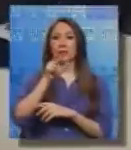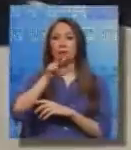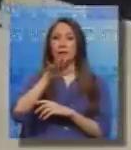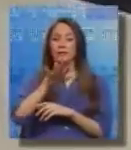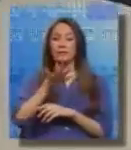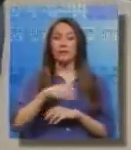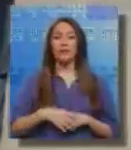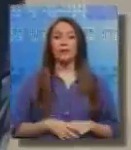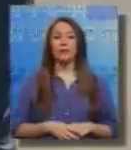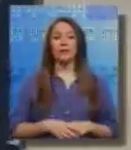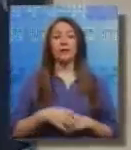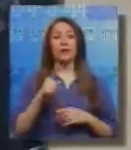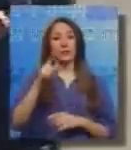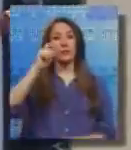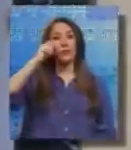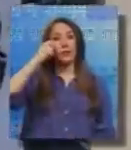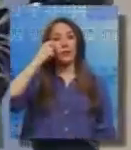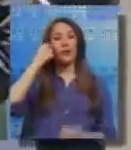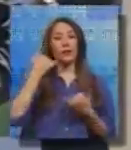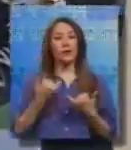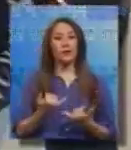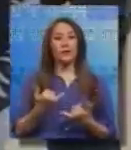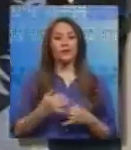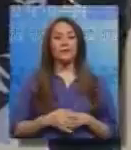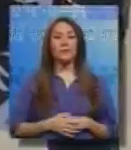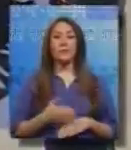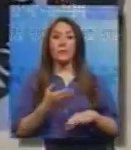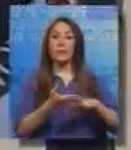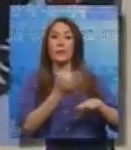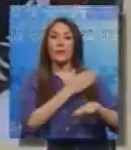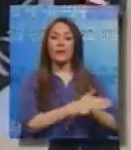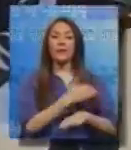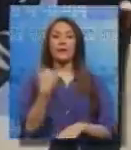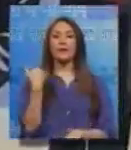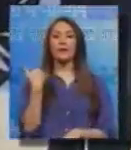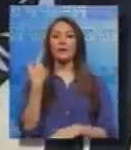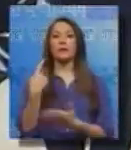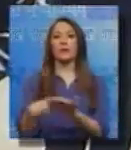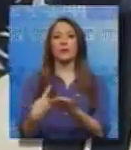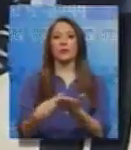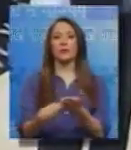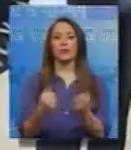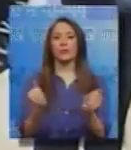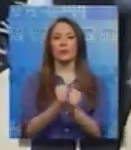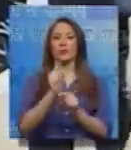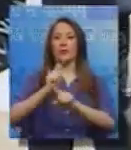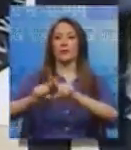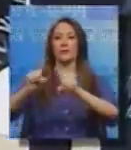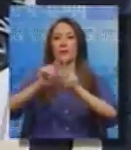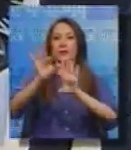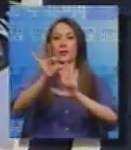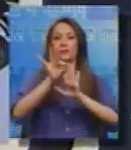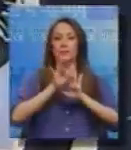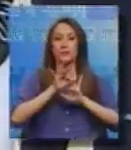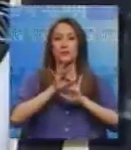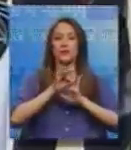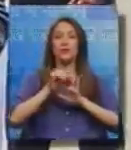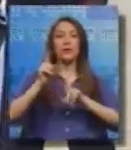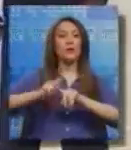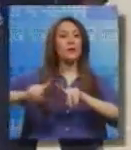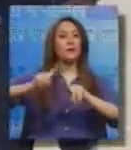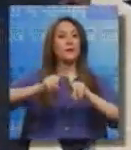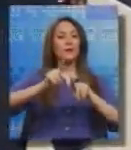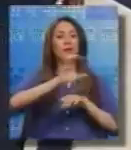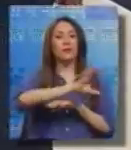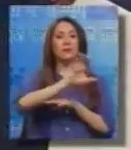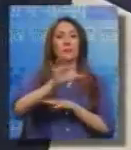Doce del mediodía con 35 minutos, amigos televidentes. Cabe recordar también que ya meses atrás se desarrolló una reunión entre los representantes de los diferentes